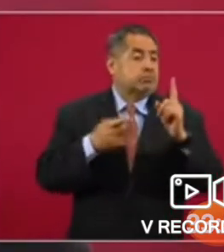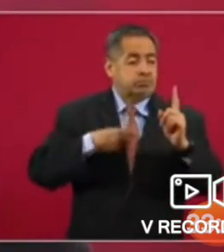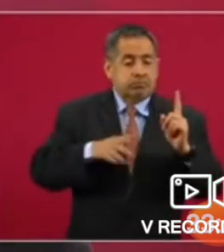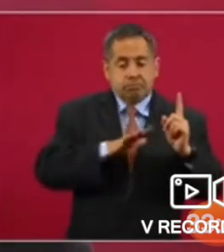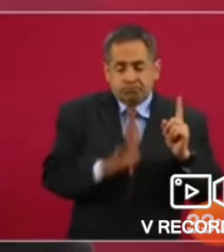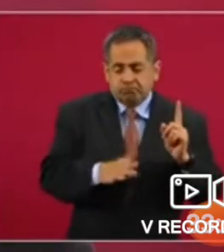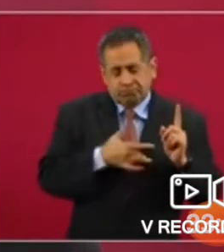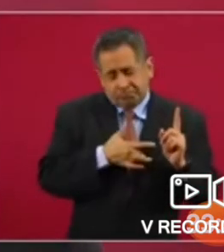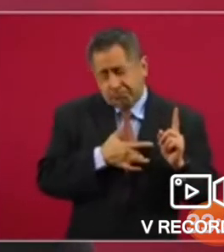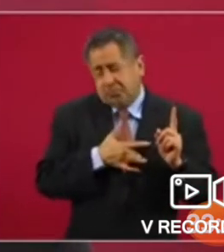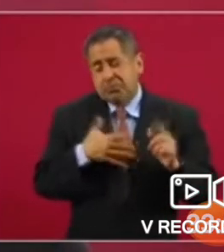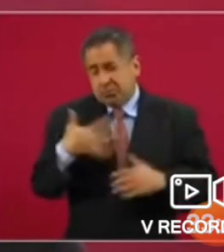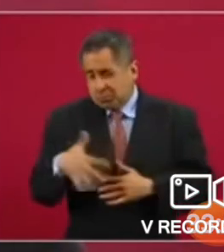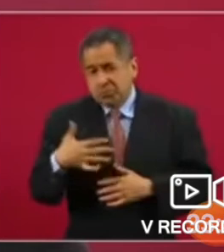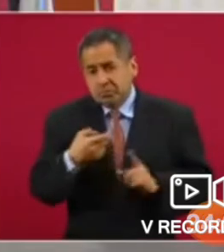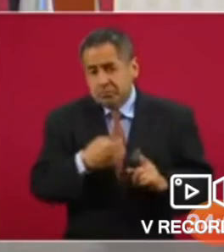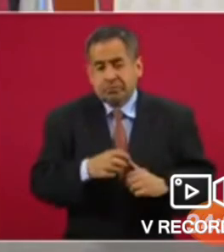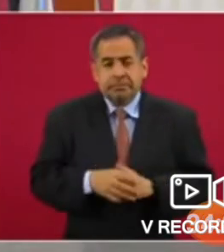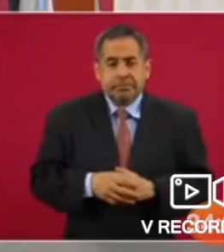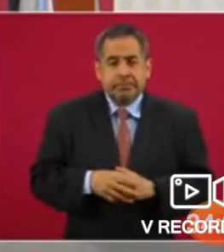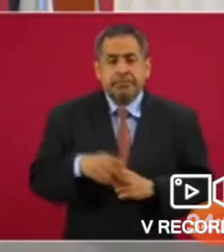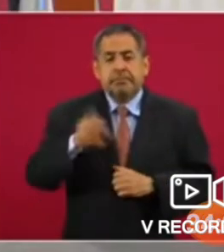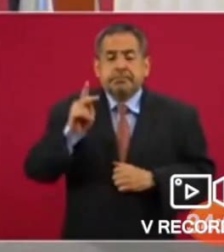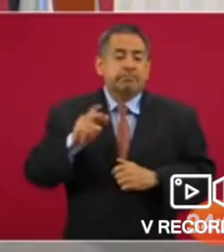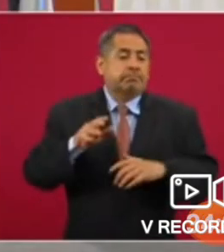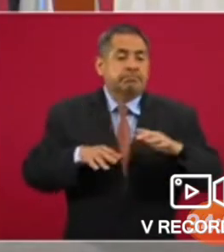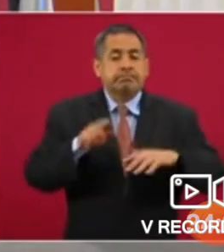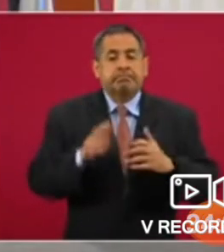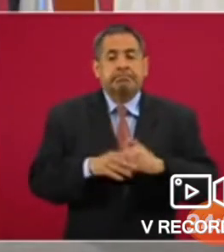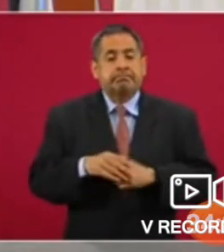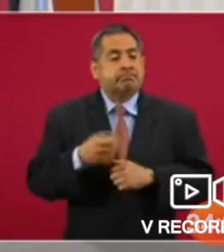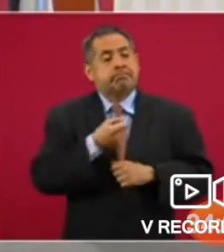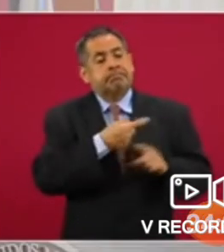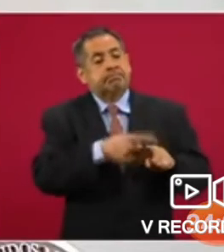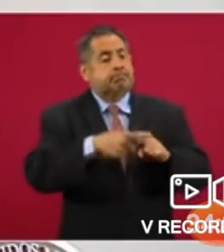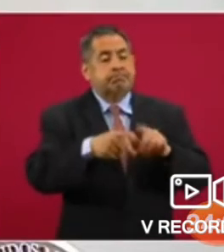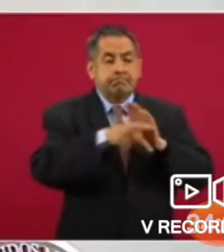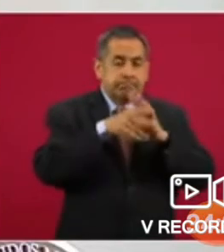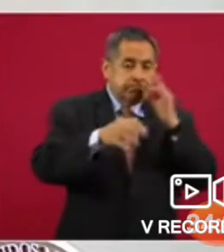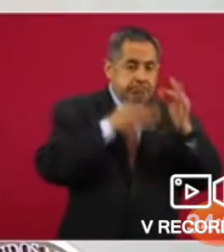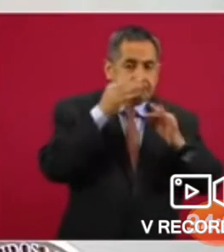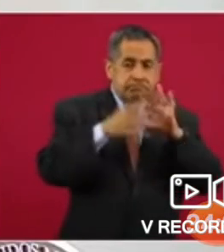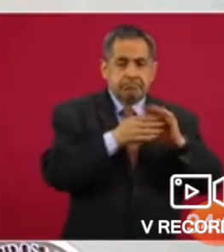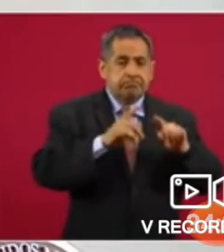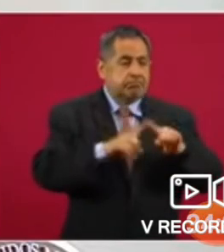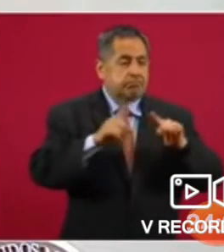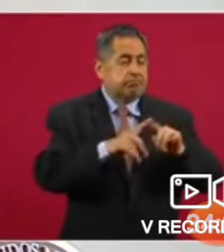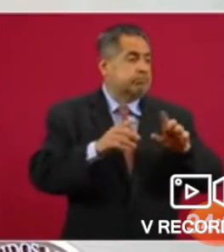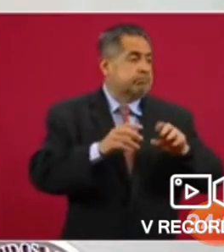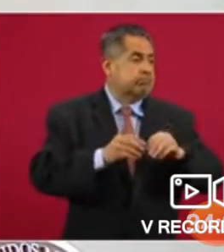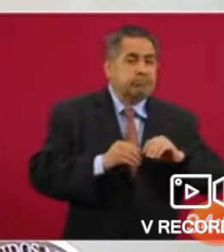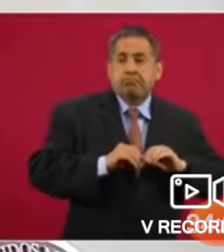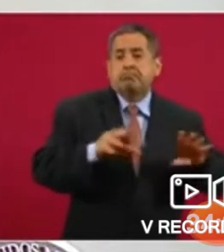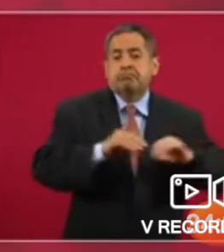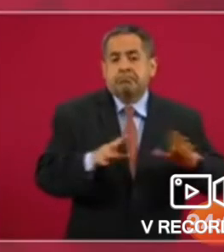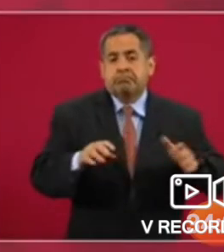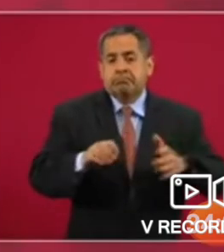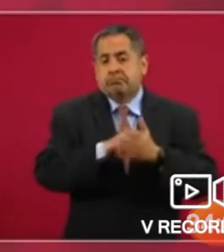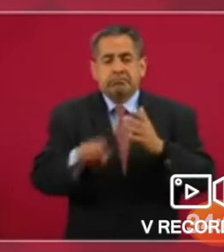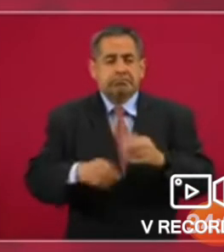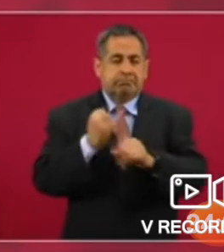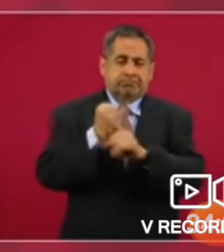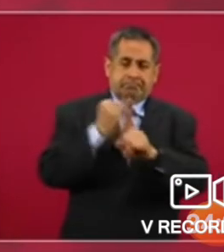defunción. Pero como indistintamente, a veces en los medios de comunicación y otras expresiones públicas, por ejemplo en las